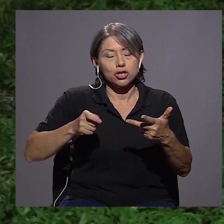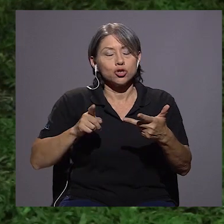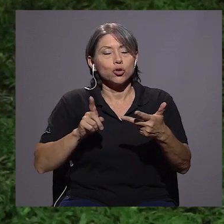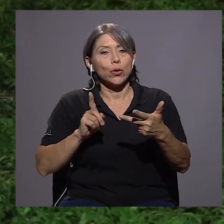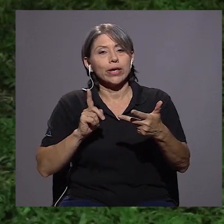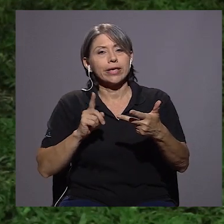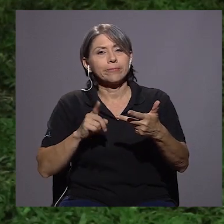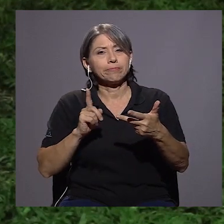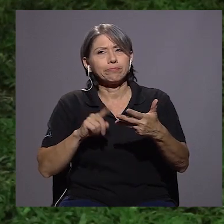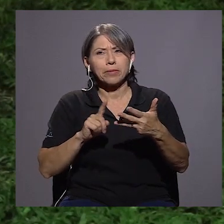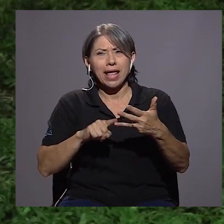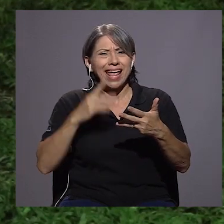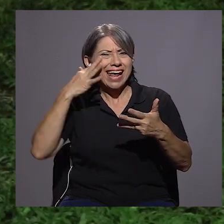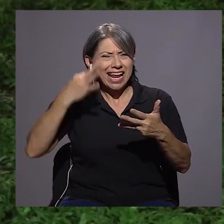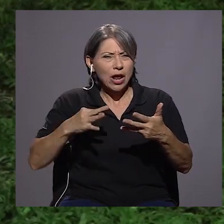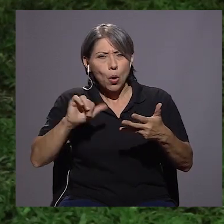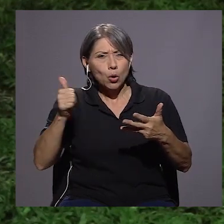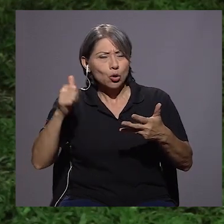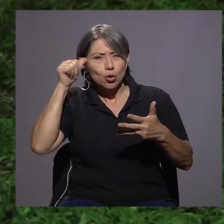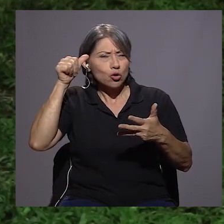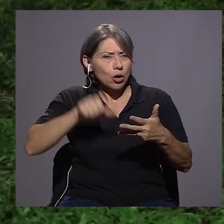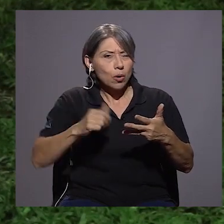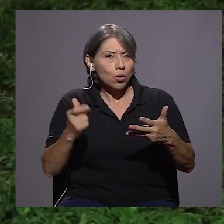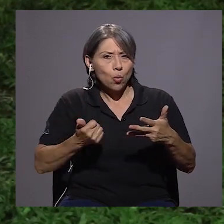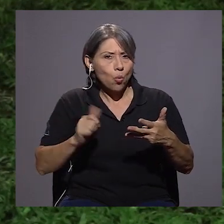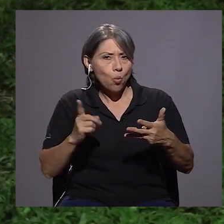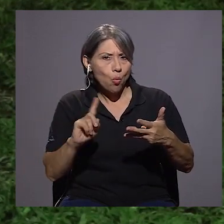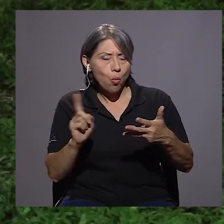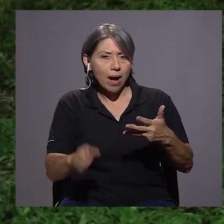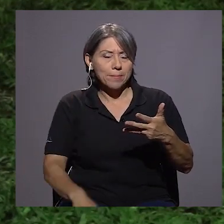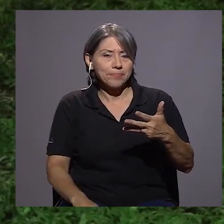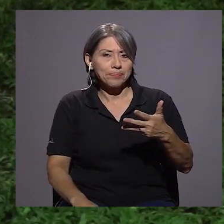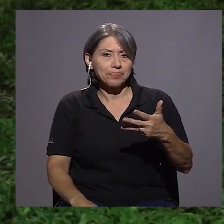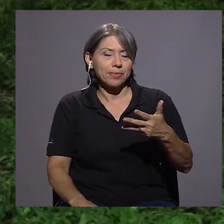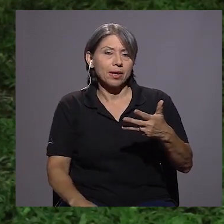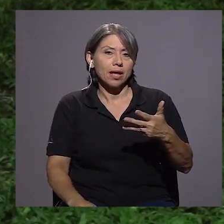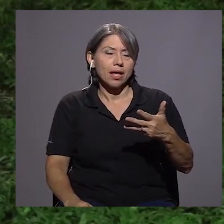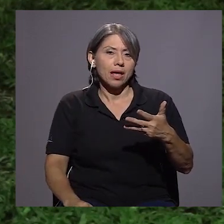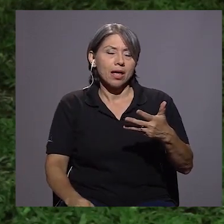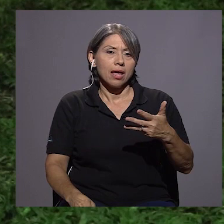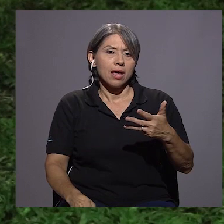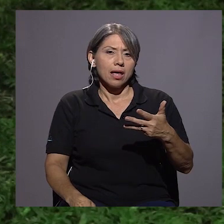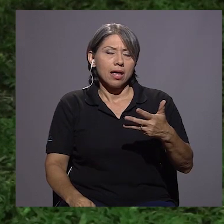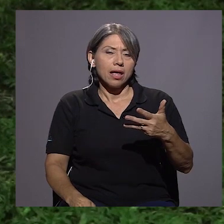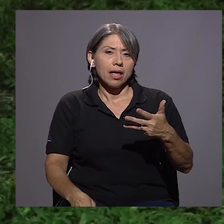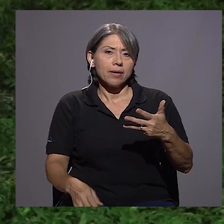y me parece que hay otro, pero no recuerdo en este momento.